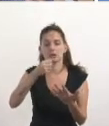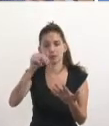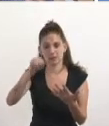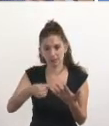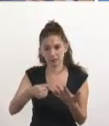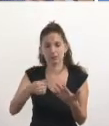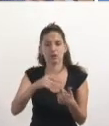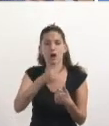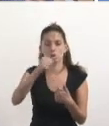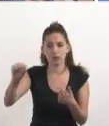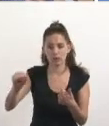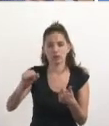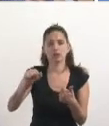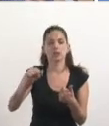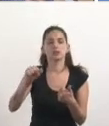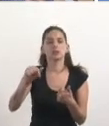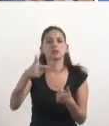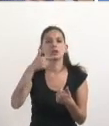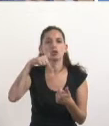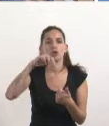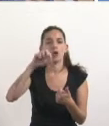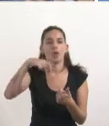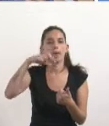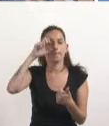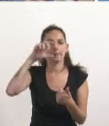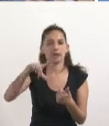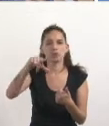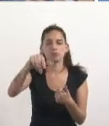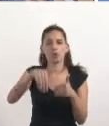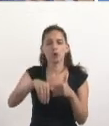p senadores no porque su voto